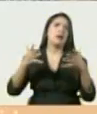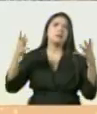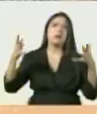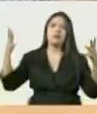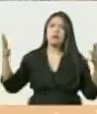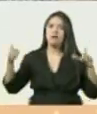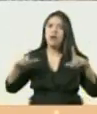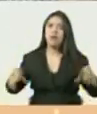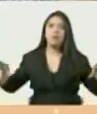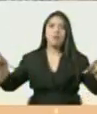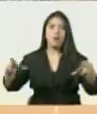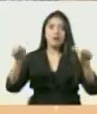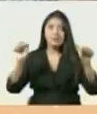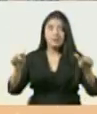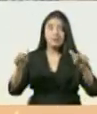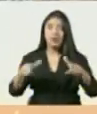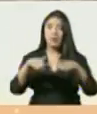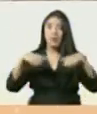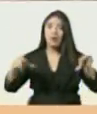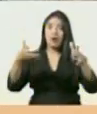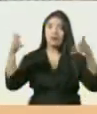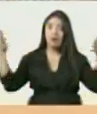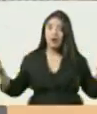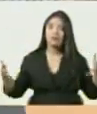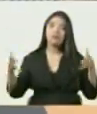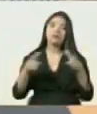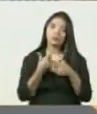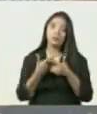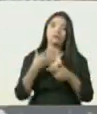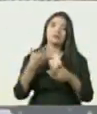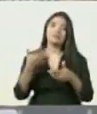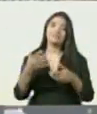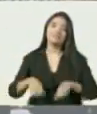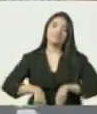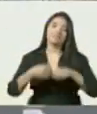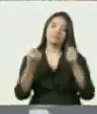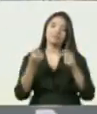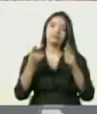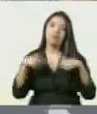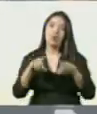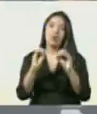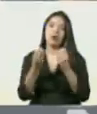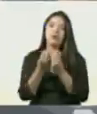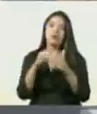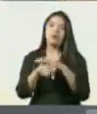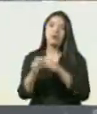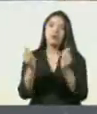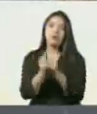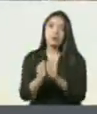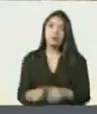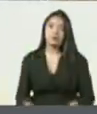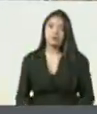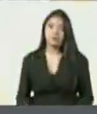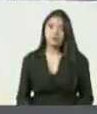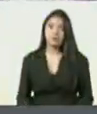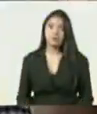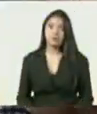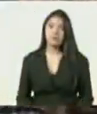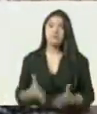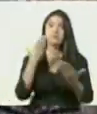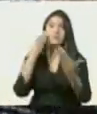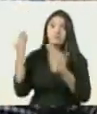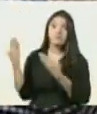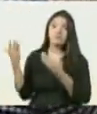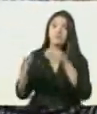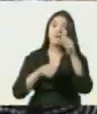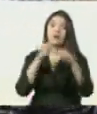tamaño de ese centro de acopio, bueno, es parte de los daños que ha sufrido el centro de acopio florentino del estado de Anzoátegui. Escuchan ustedes